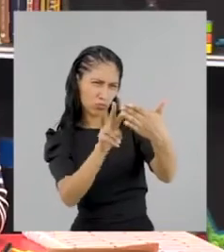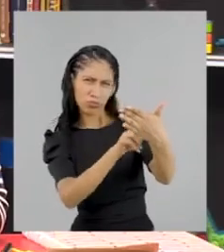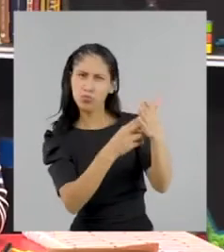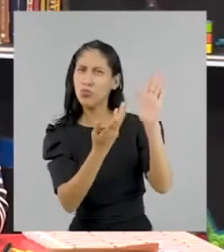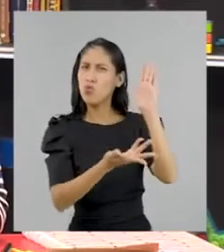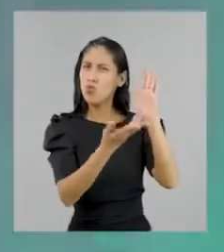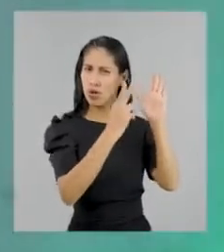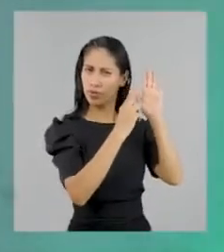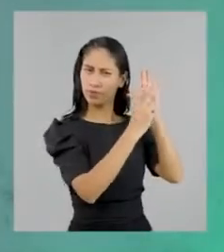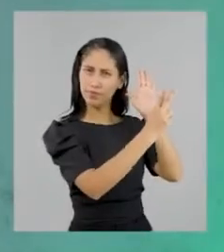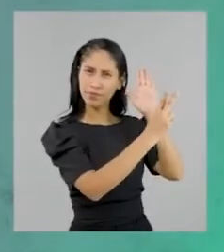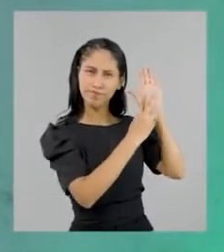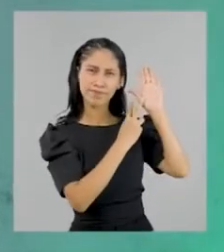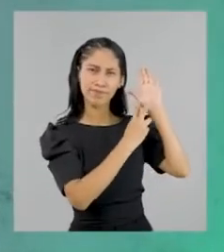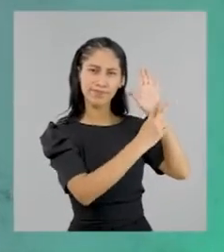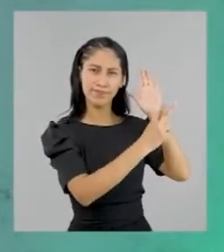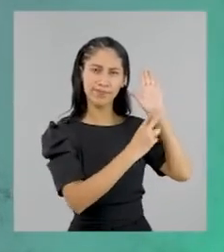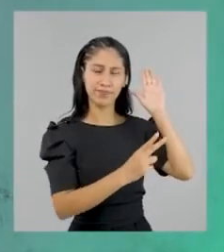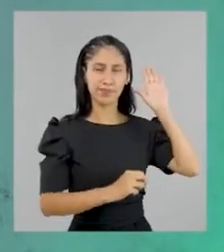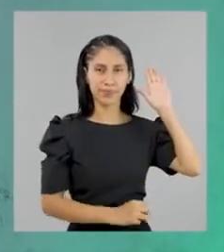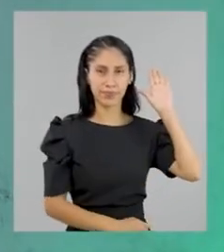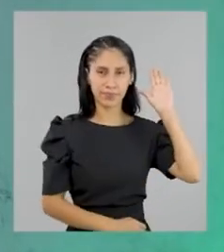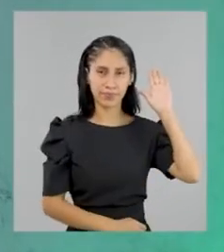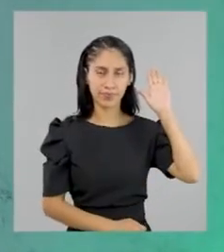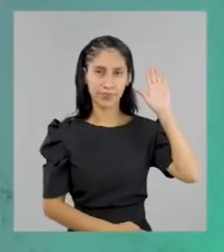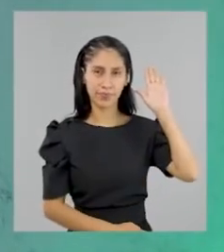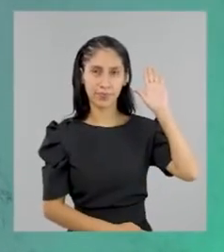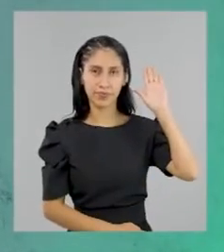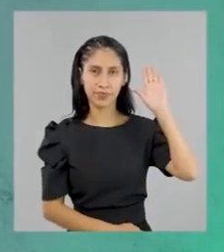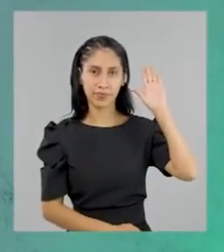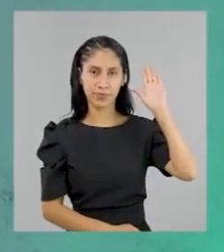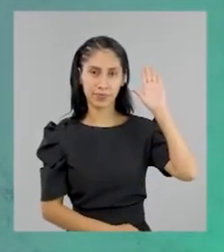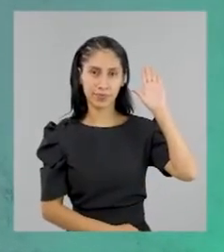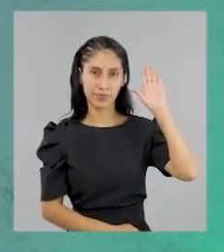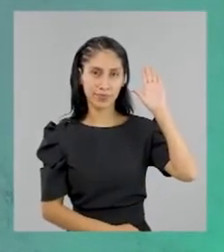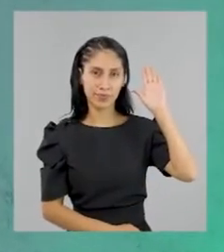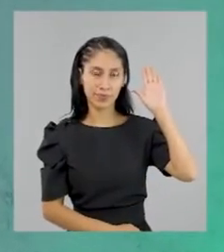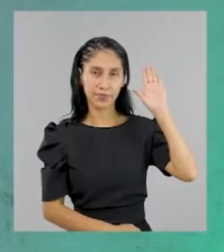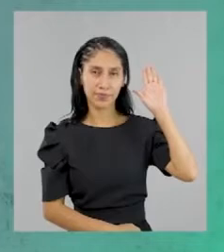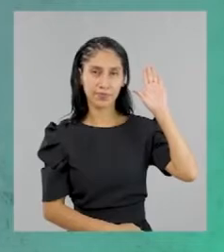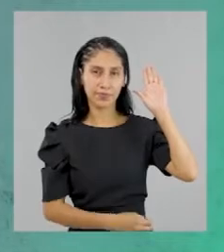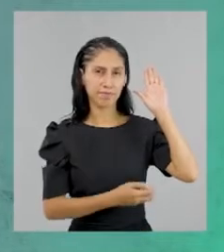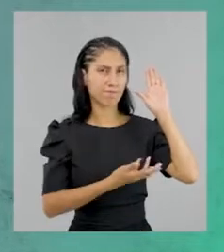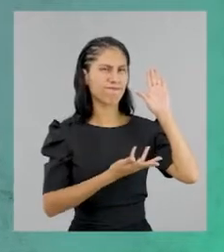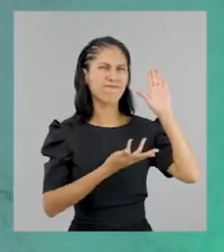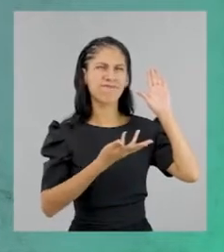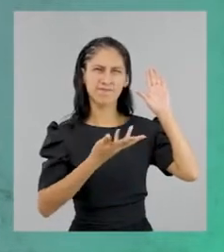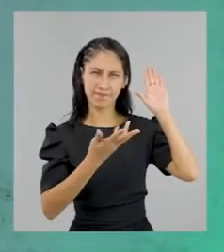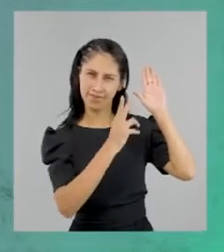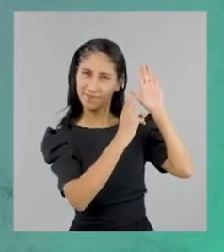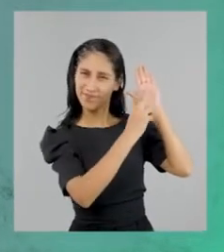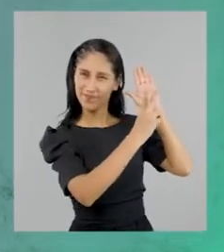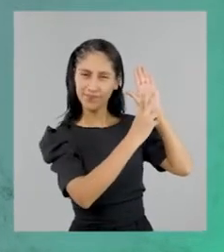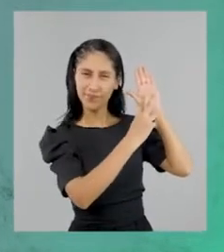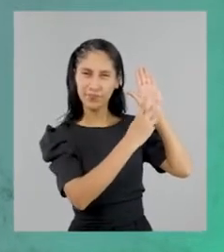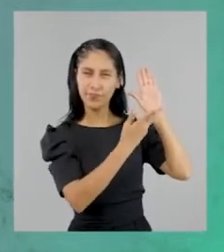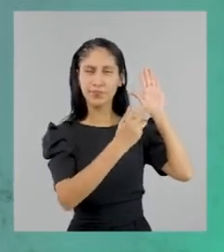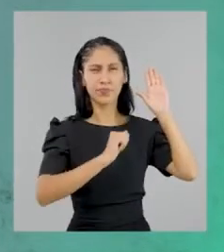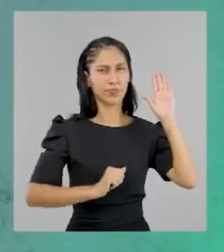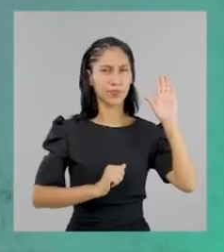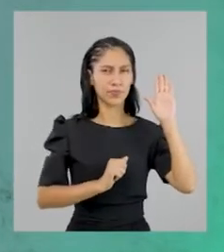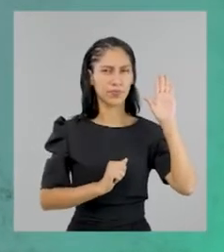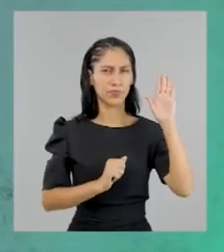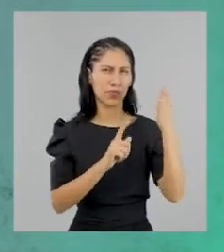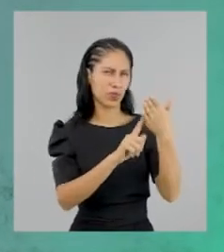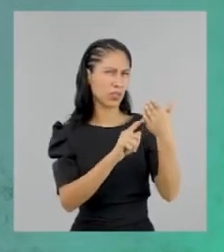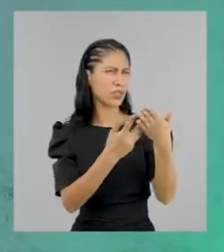toda función trigonométrica es que son periódicas, lo que le permite hacer modelaciones de forma matemática de diversos